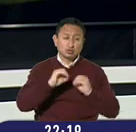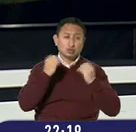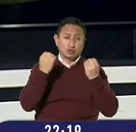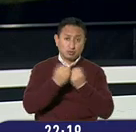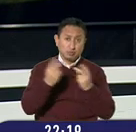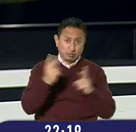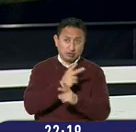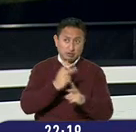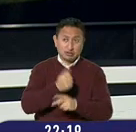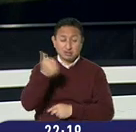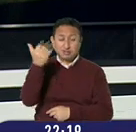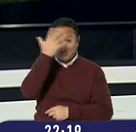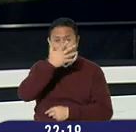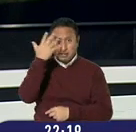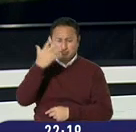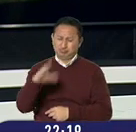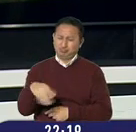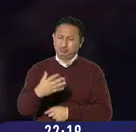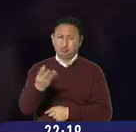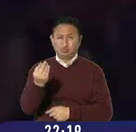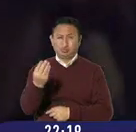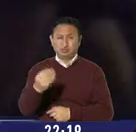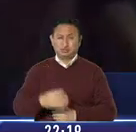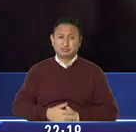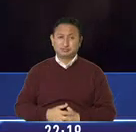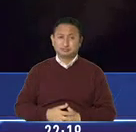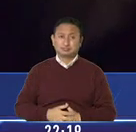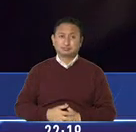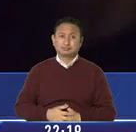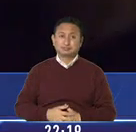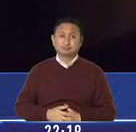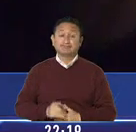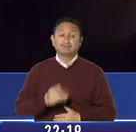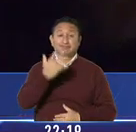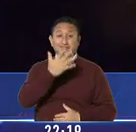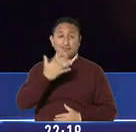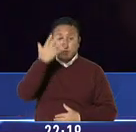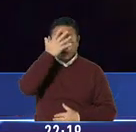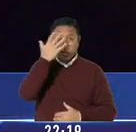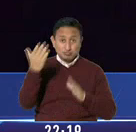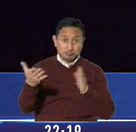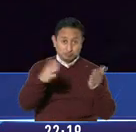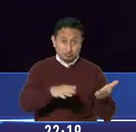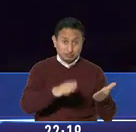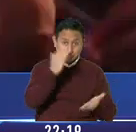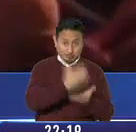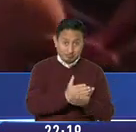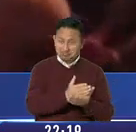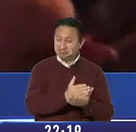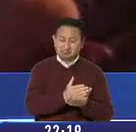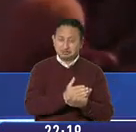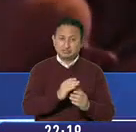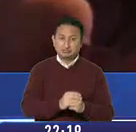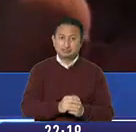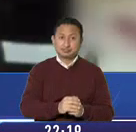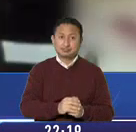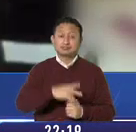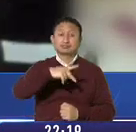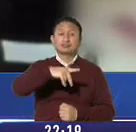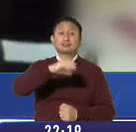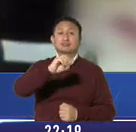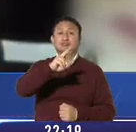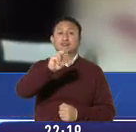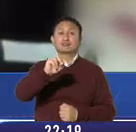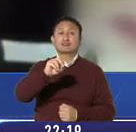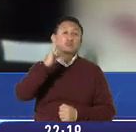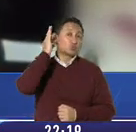organizaciones criminales en la zona. Las muertes violentas en Esmeraldas no pararon durante el feriado. San Martín de Porres, una mujer de